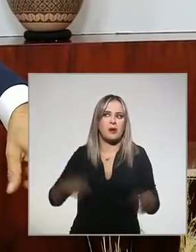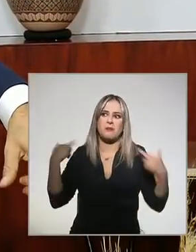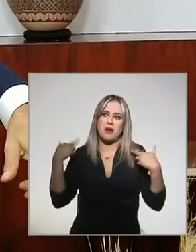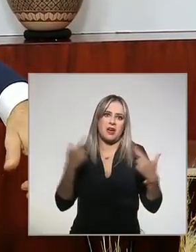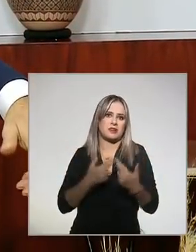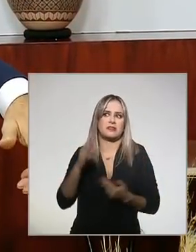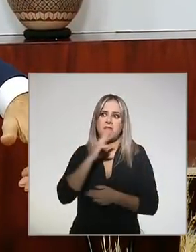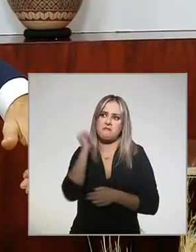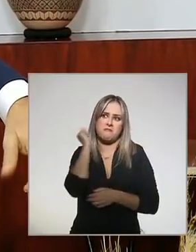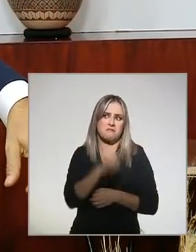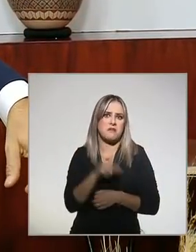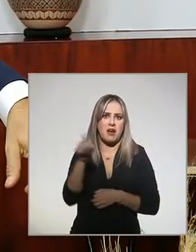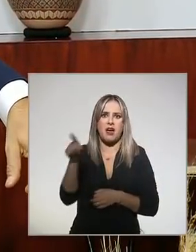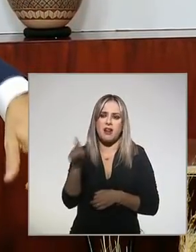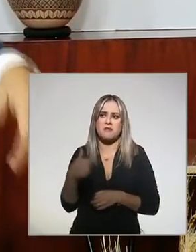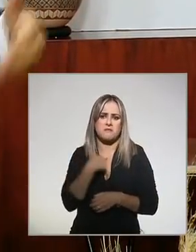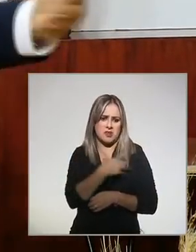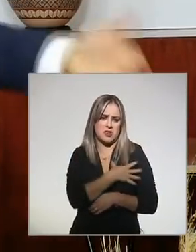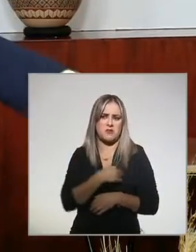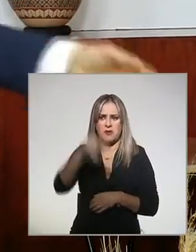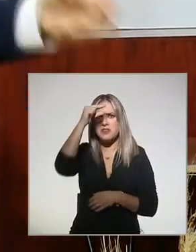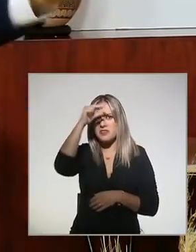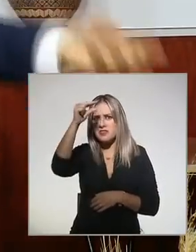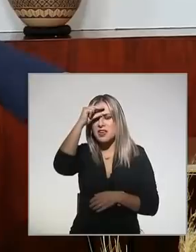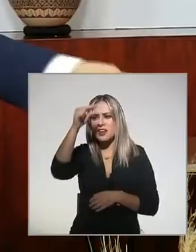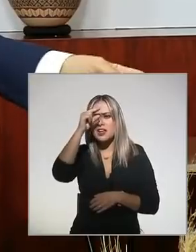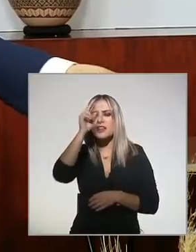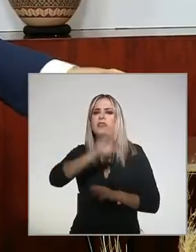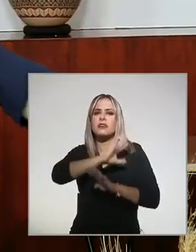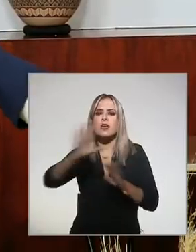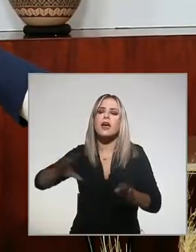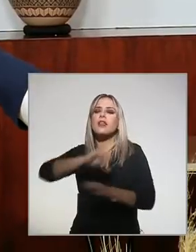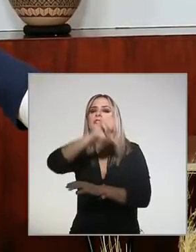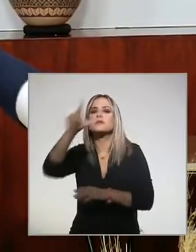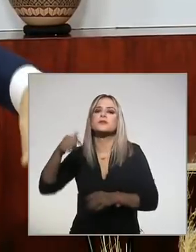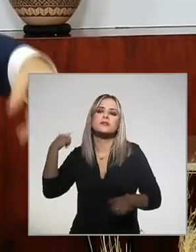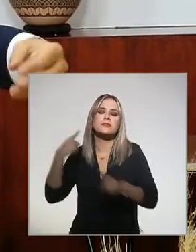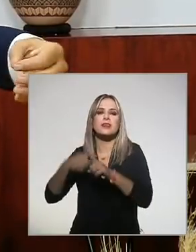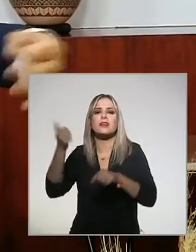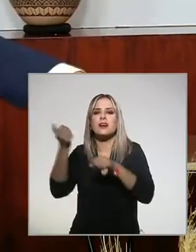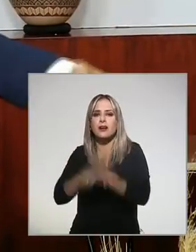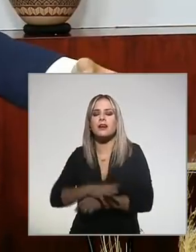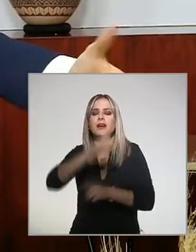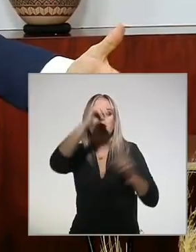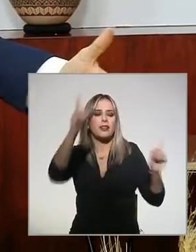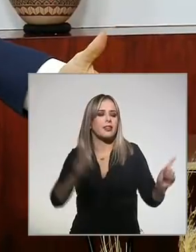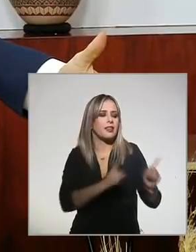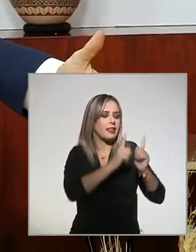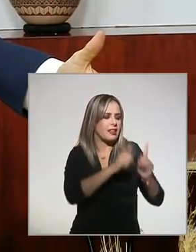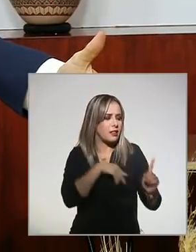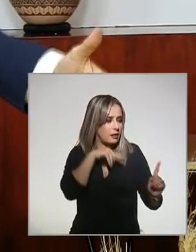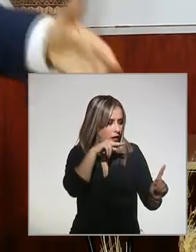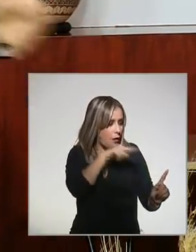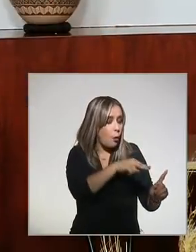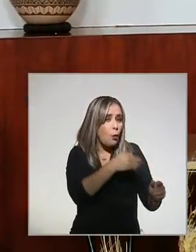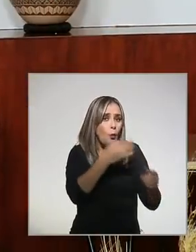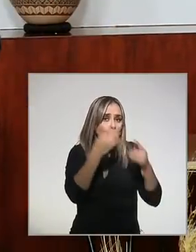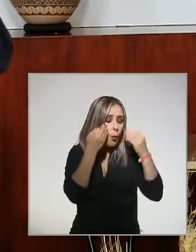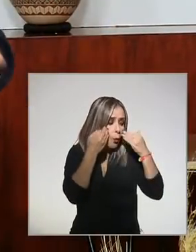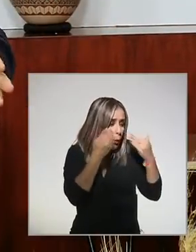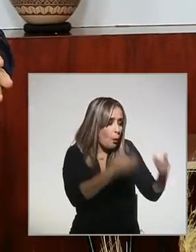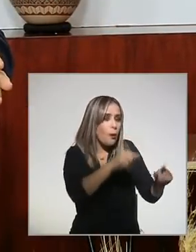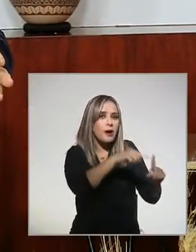maestra porque mi hijo sí es muy inteligente. Y resulta, ahora observa que su hijo se distrae a los 10 segundos, que no